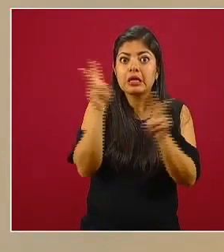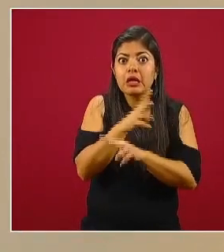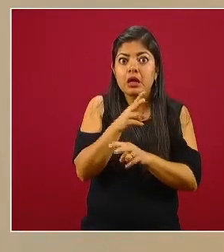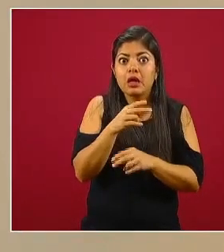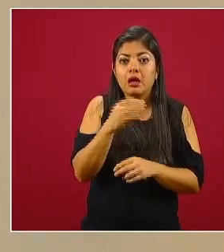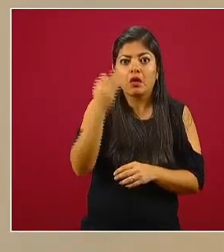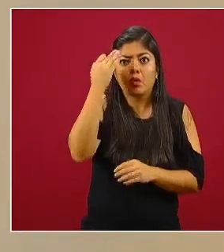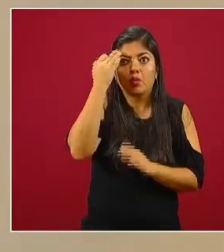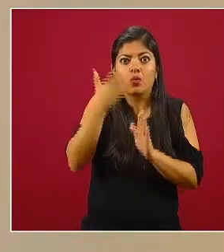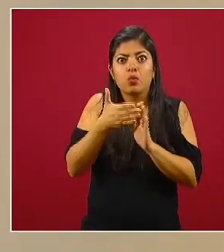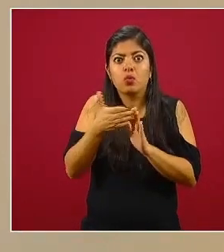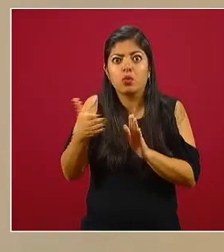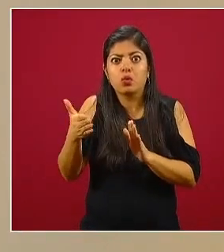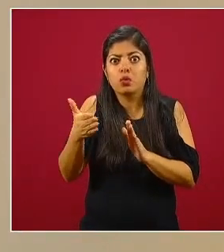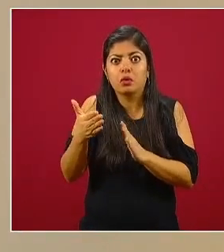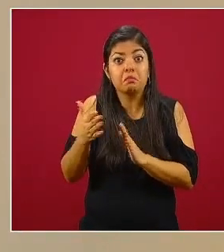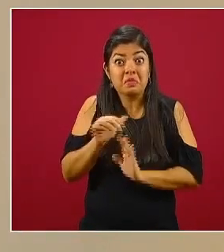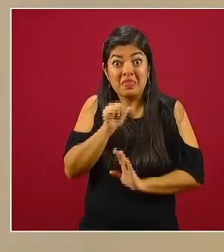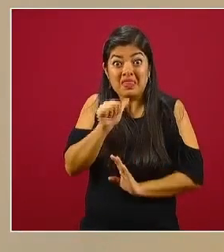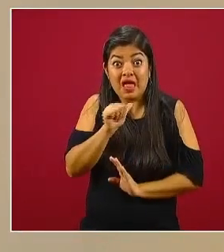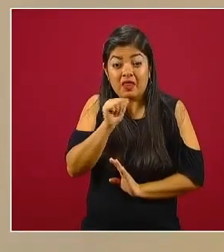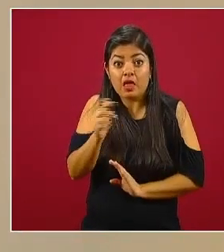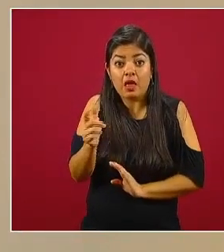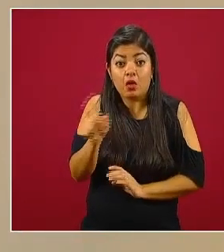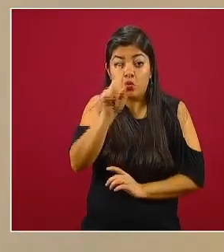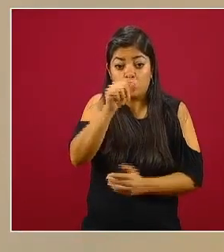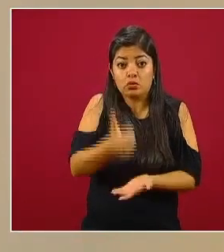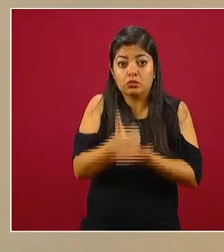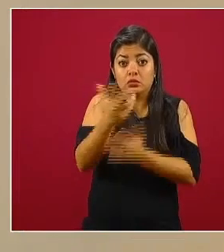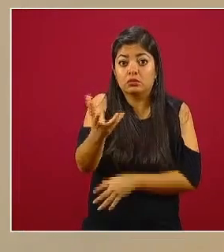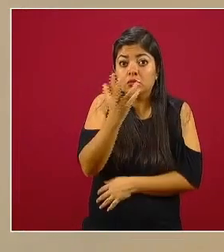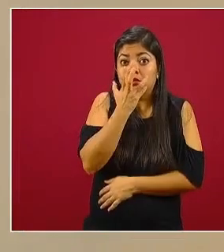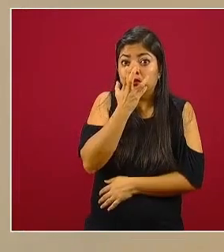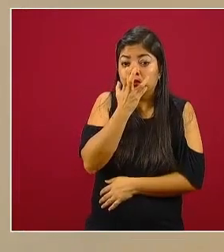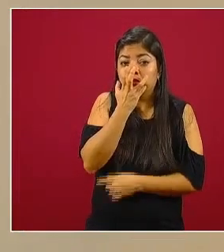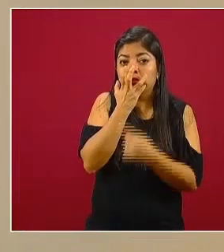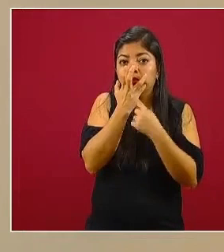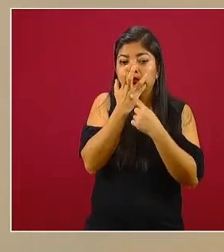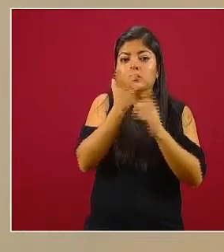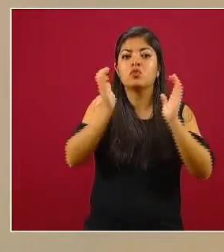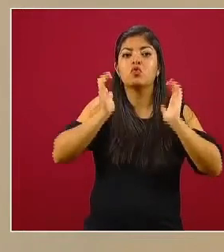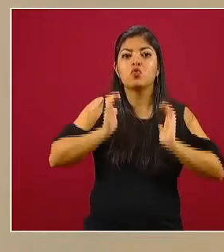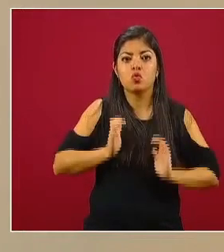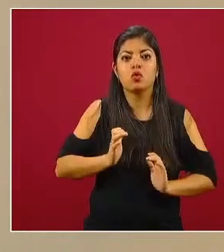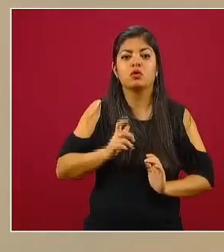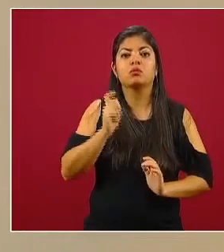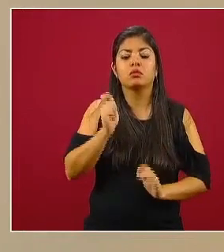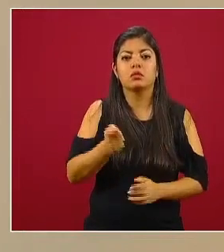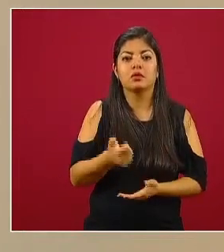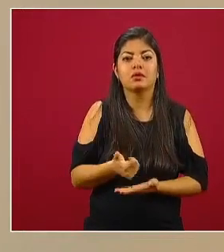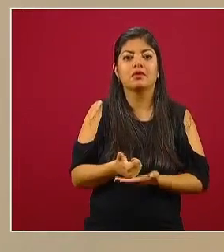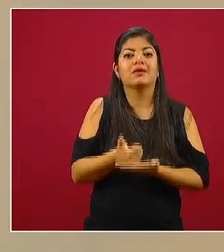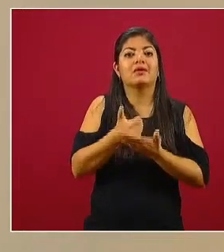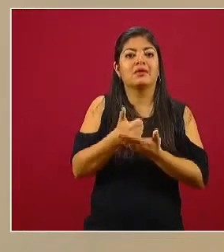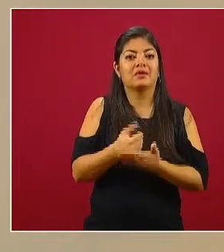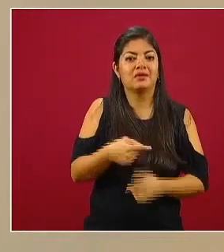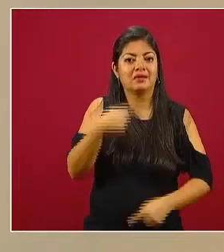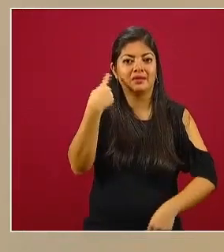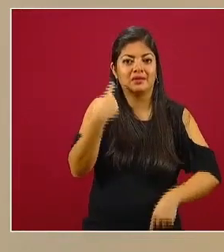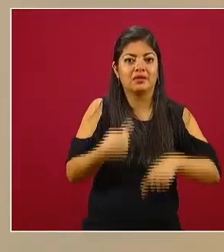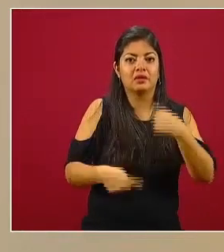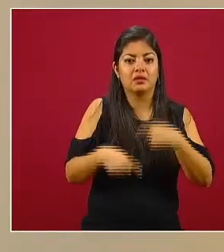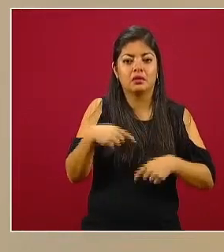tan prolongada, eso puede ayudar a que su organismo resista